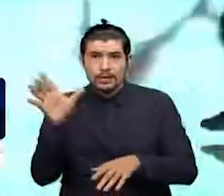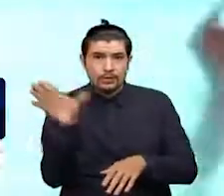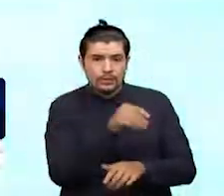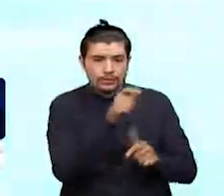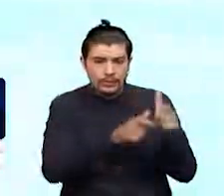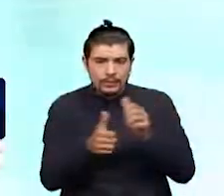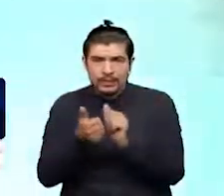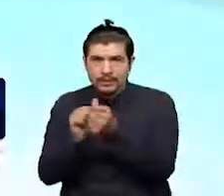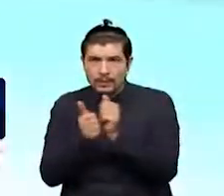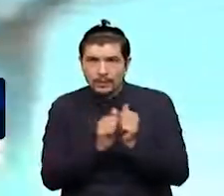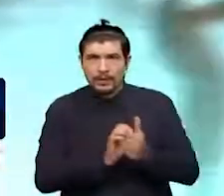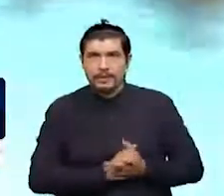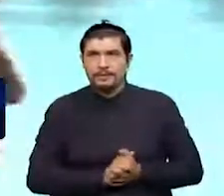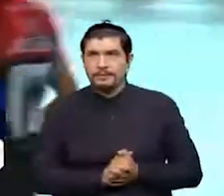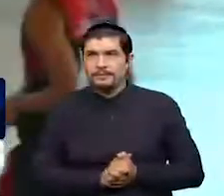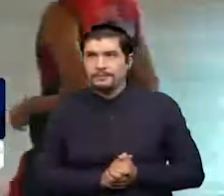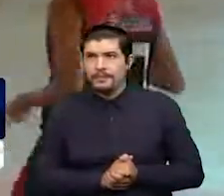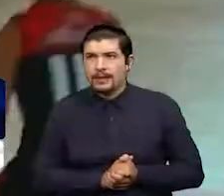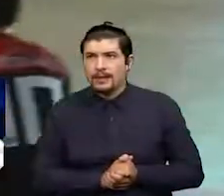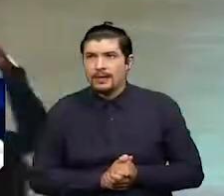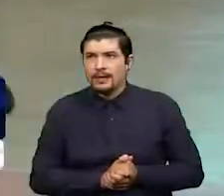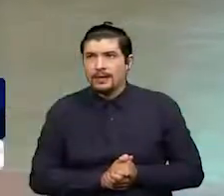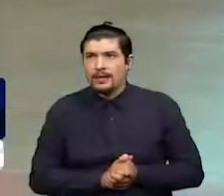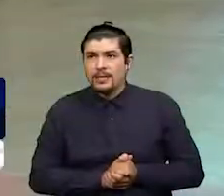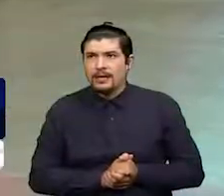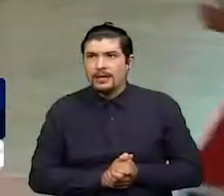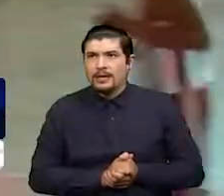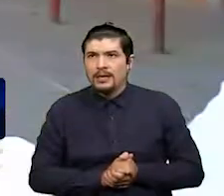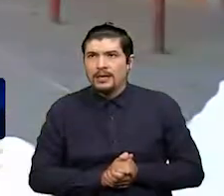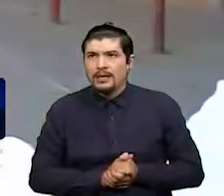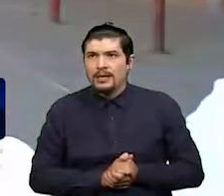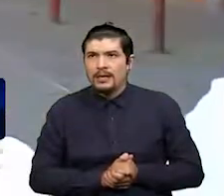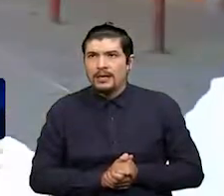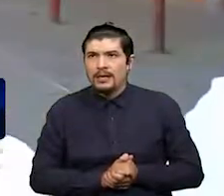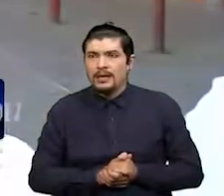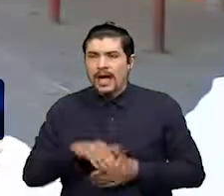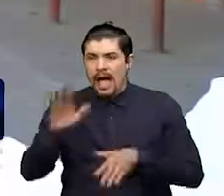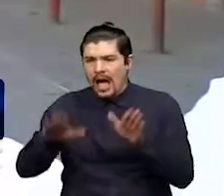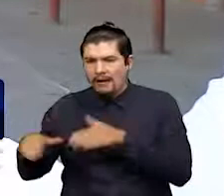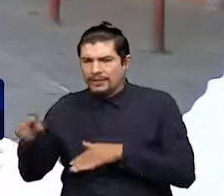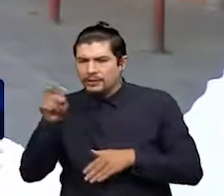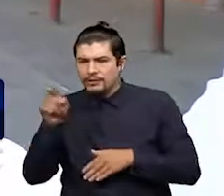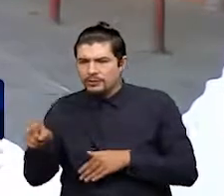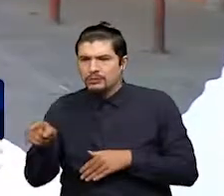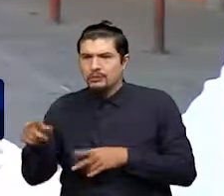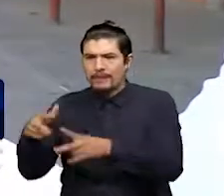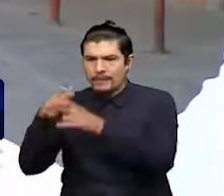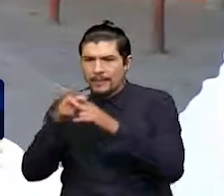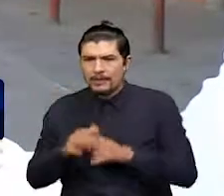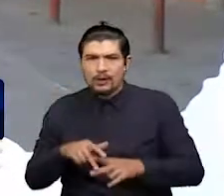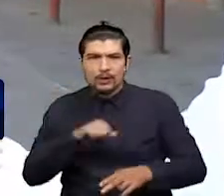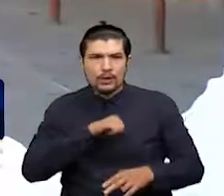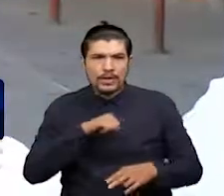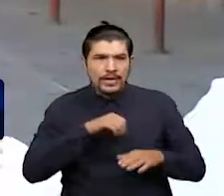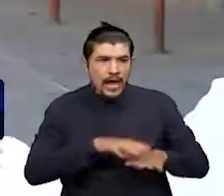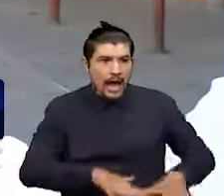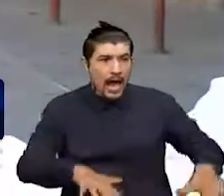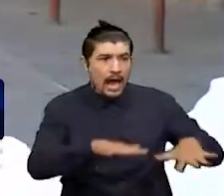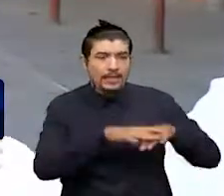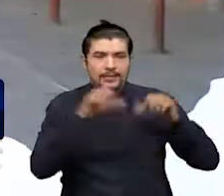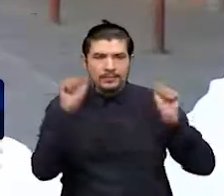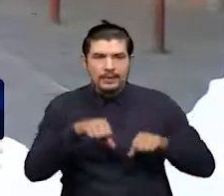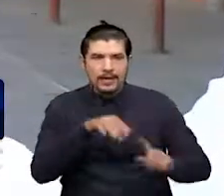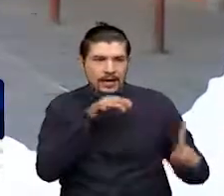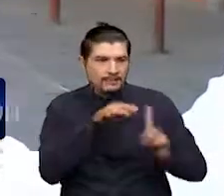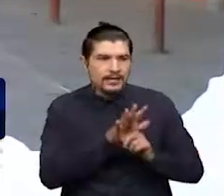después a veces por el préstamo porque no tenemos en ese momento del escenario se puede truncar los los